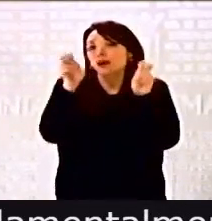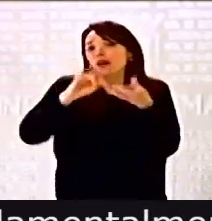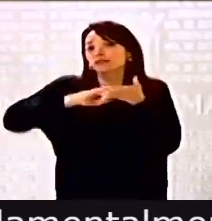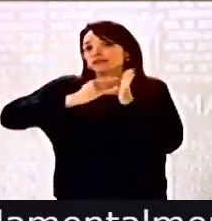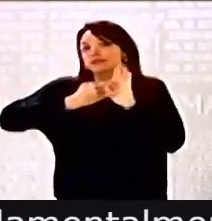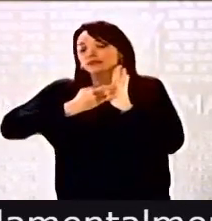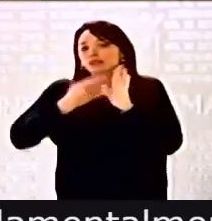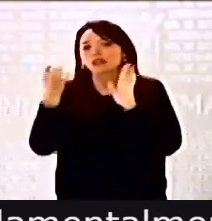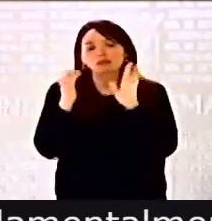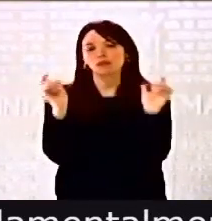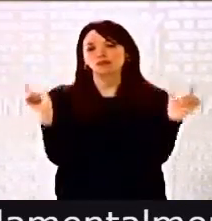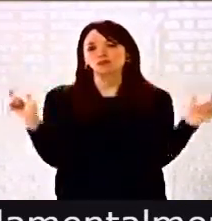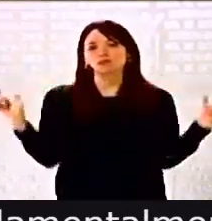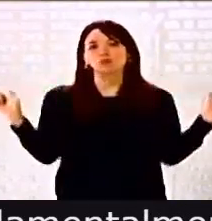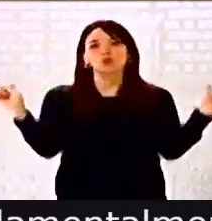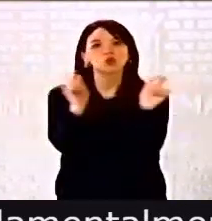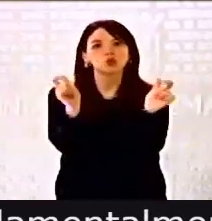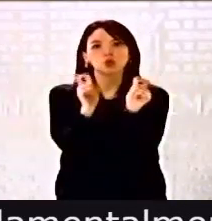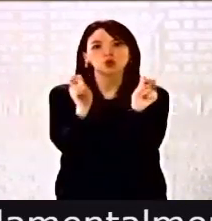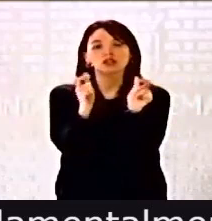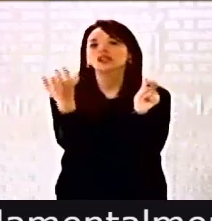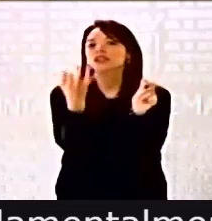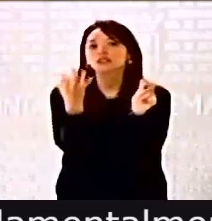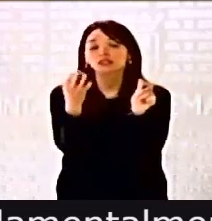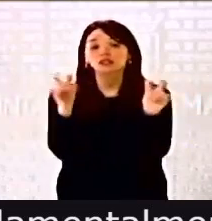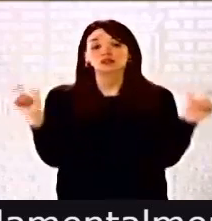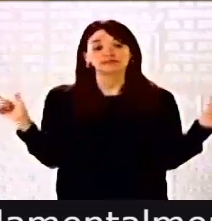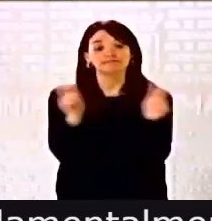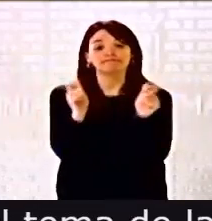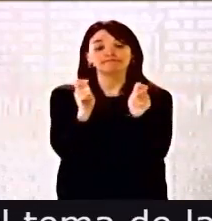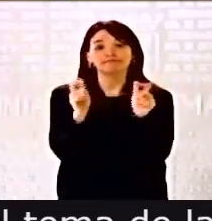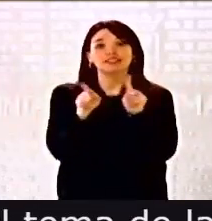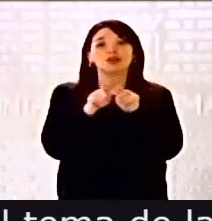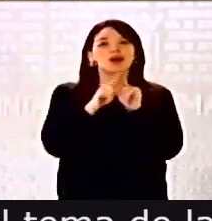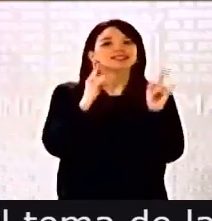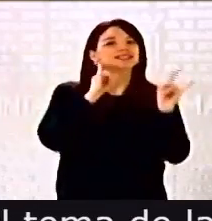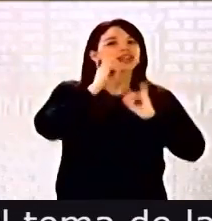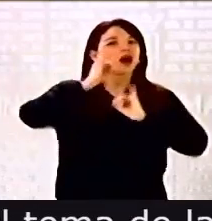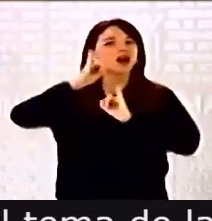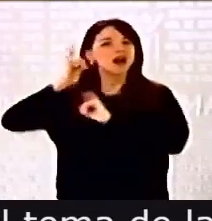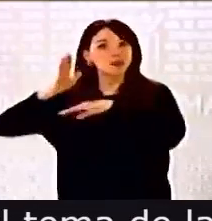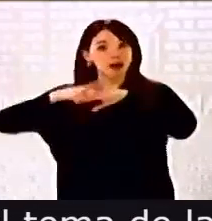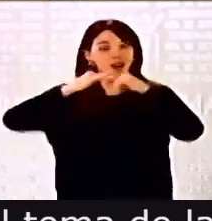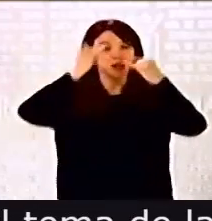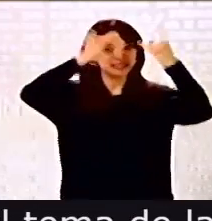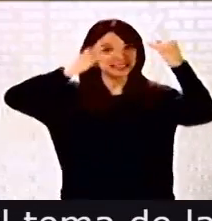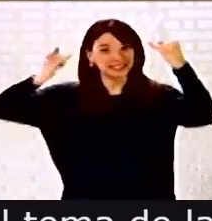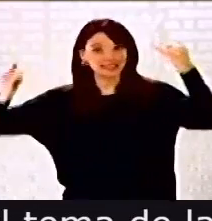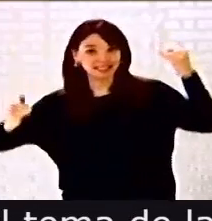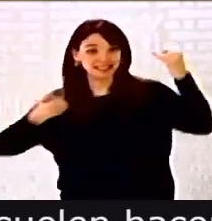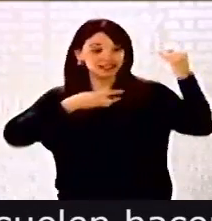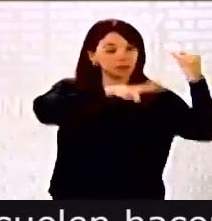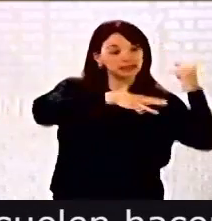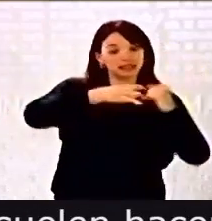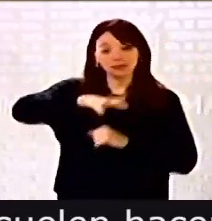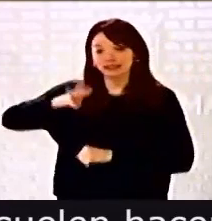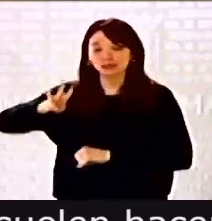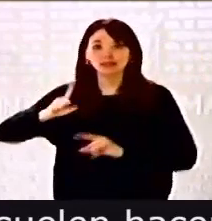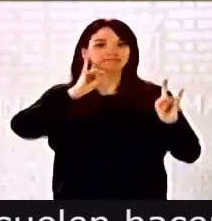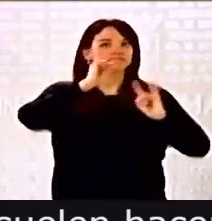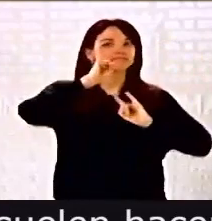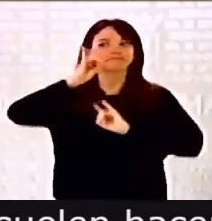algún número el tema de la muestra del número de llamadas telefónicas que se suelen hacer todos los trimestres y